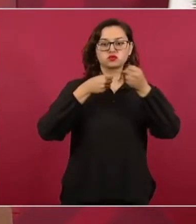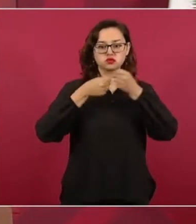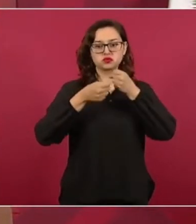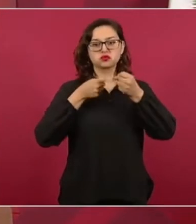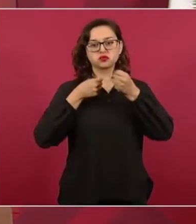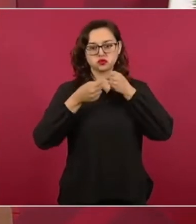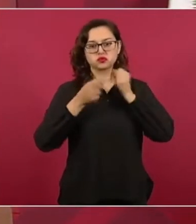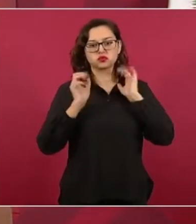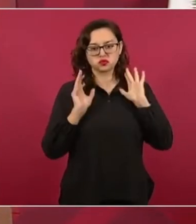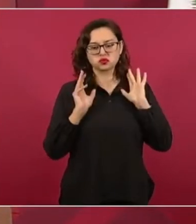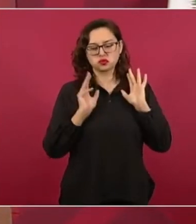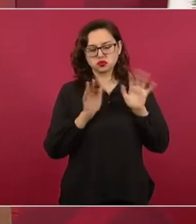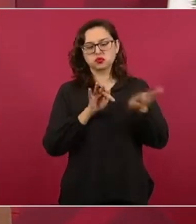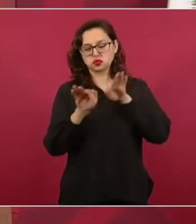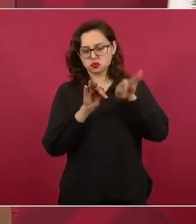no a los grupos.